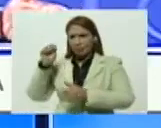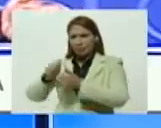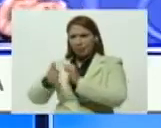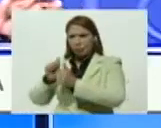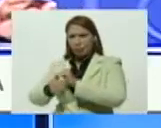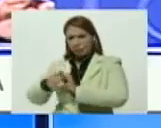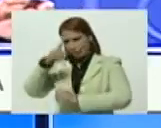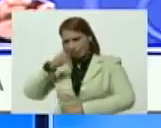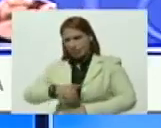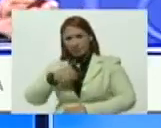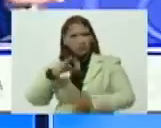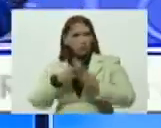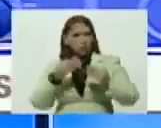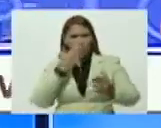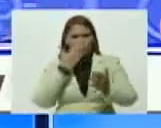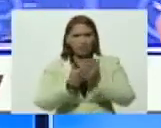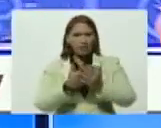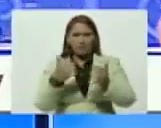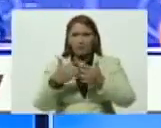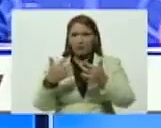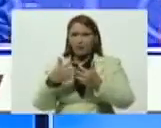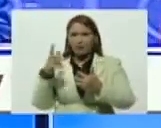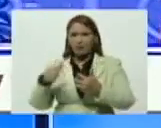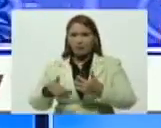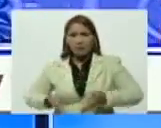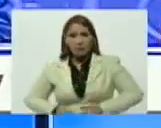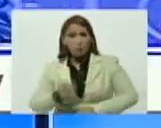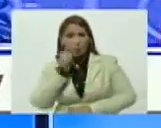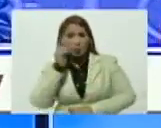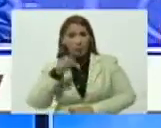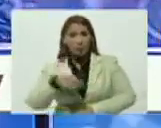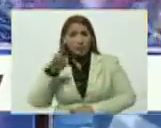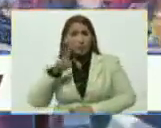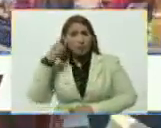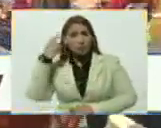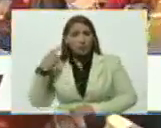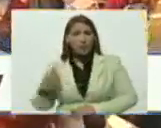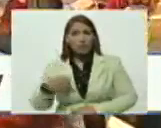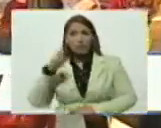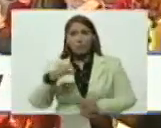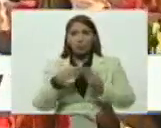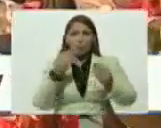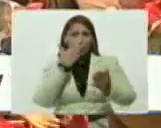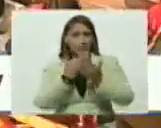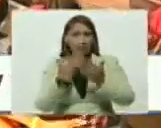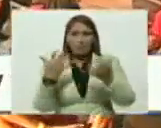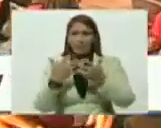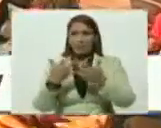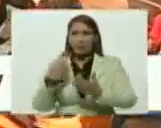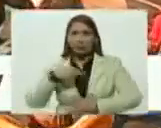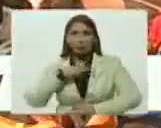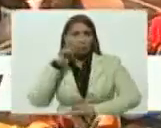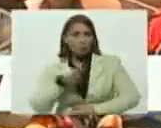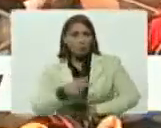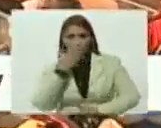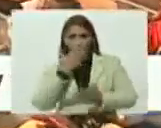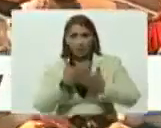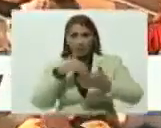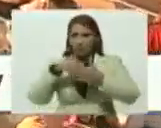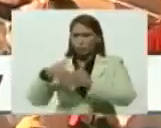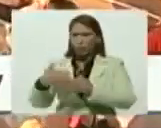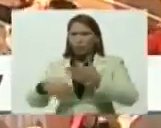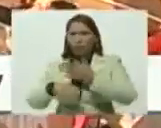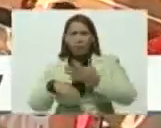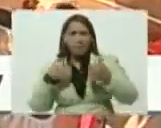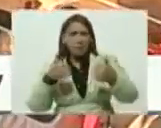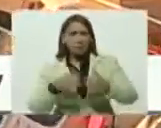de batalla, Robetza, Nicolás Ernesto. Todos los frentes de batalla. Ya hemos visto el frente electoral, cómo va de